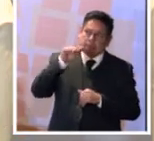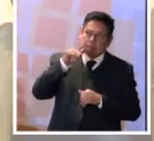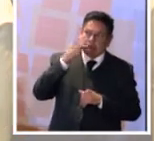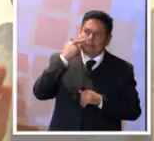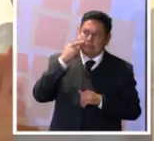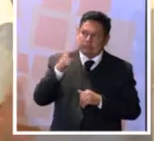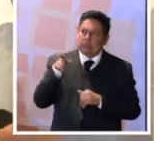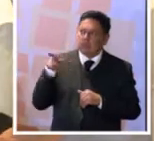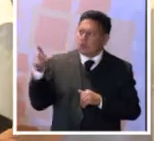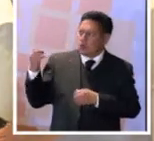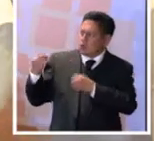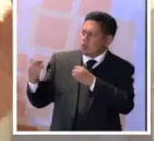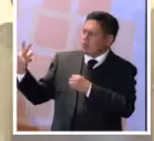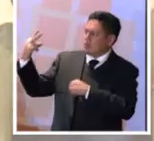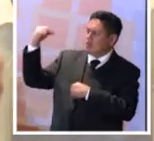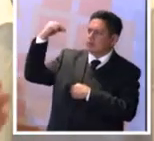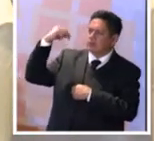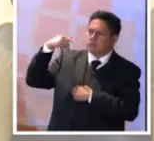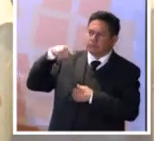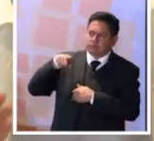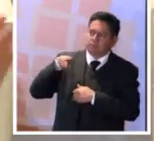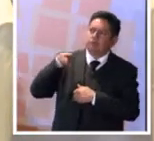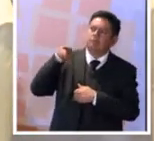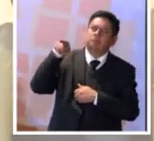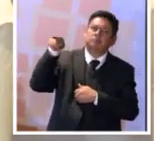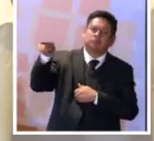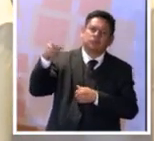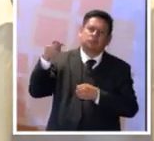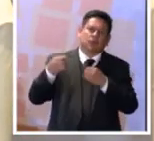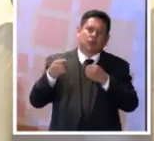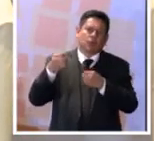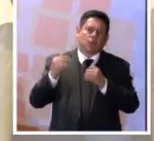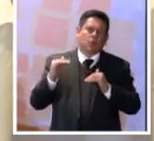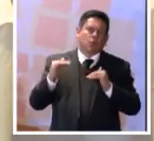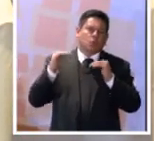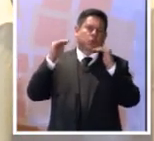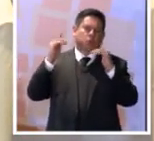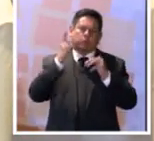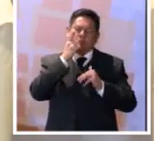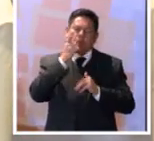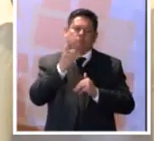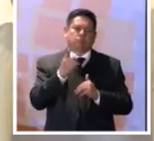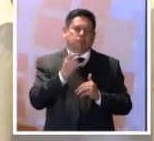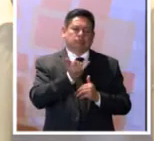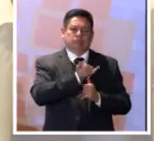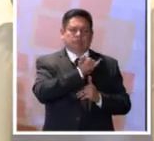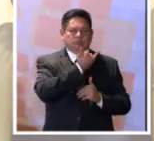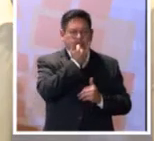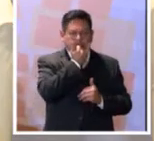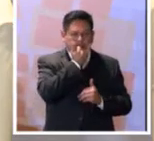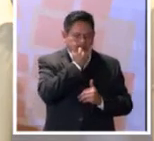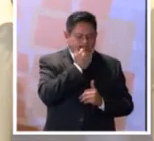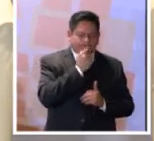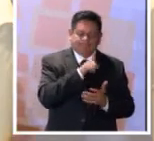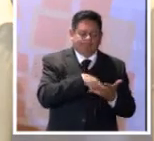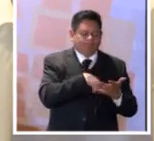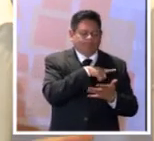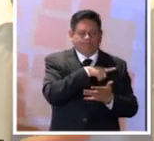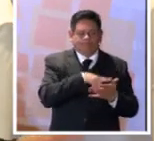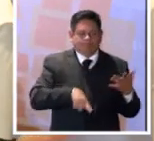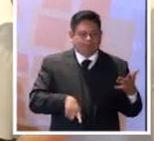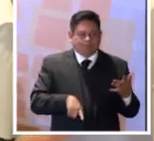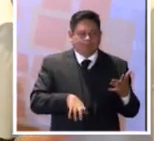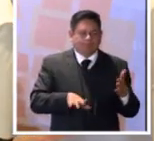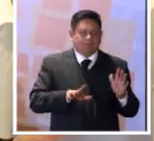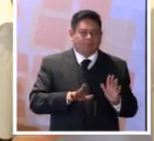¿sí? Entonces se paró, y la verdad es que se para diciendo, bueno, la normativa aplicable no contraría la